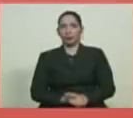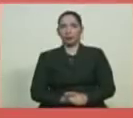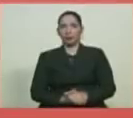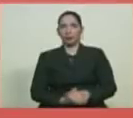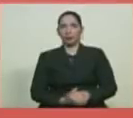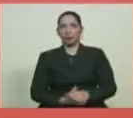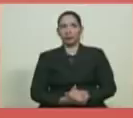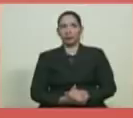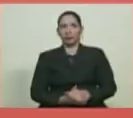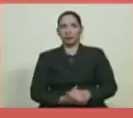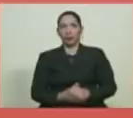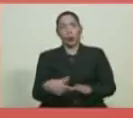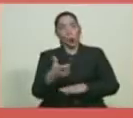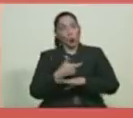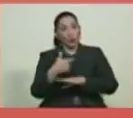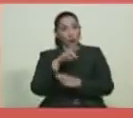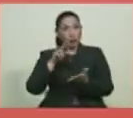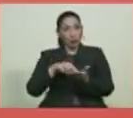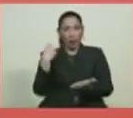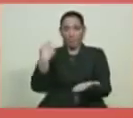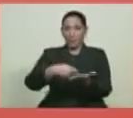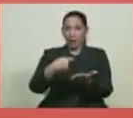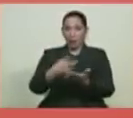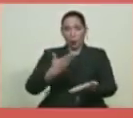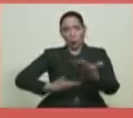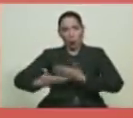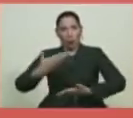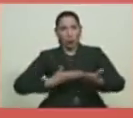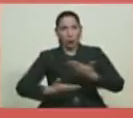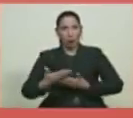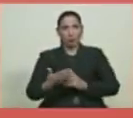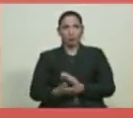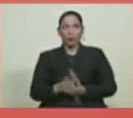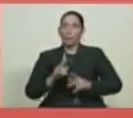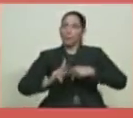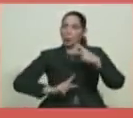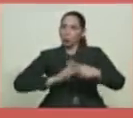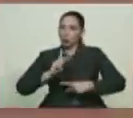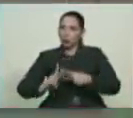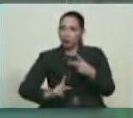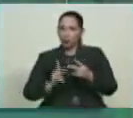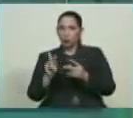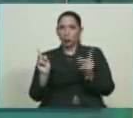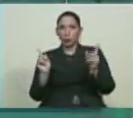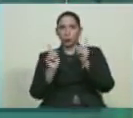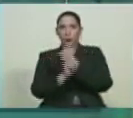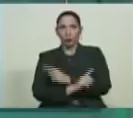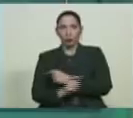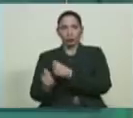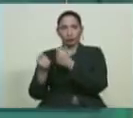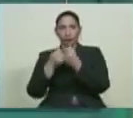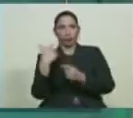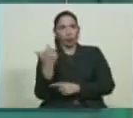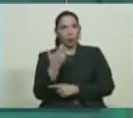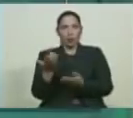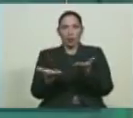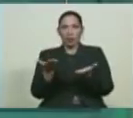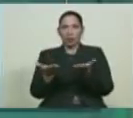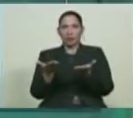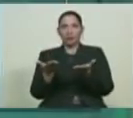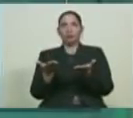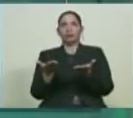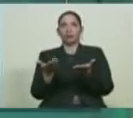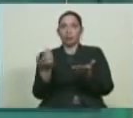como una contraprestación por parte del gobierno bolivariano para colaborar con este proceso de reconversión y con este proceso de la búsqueda del equilibrio, van